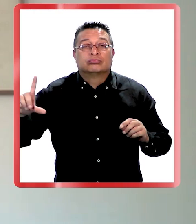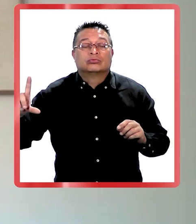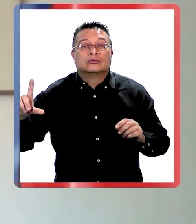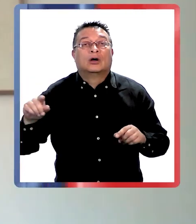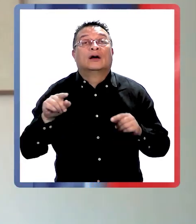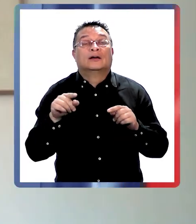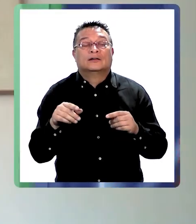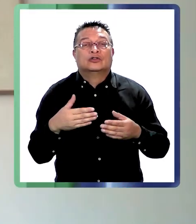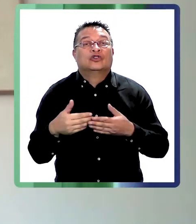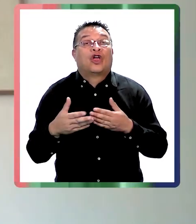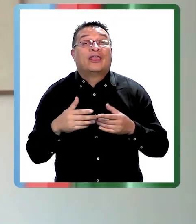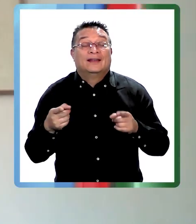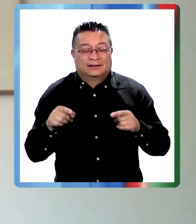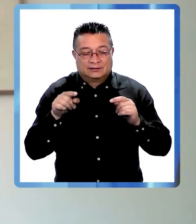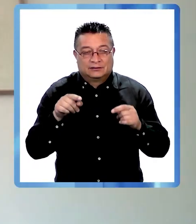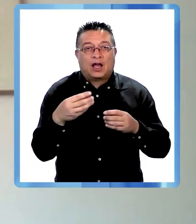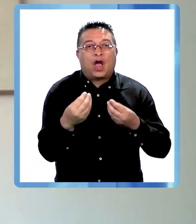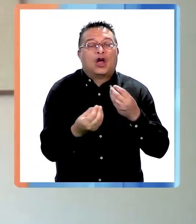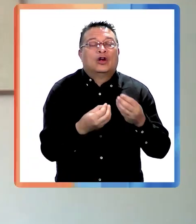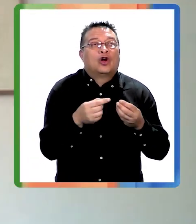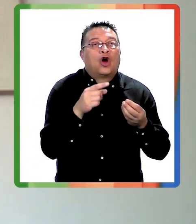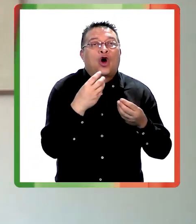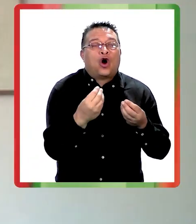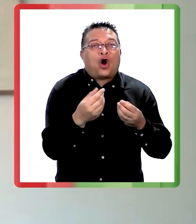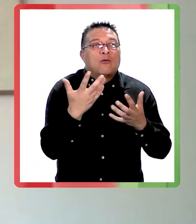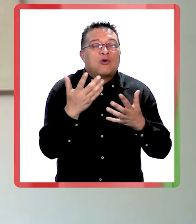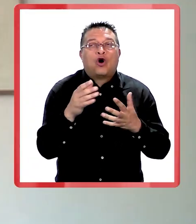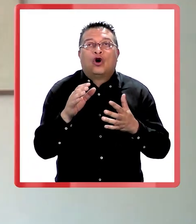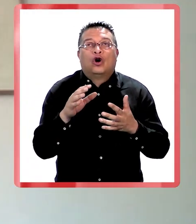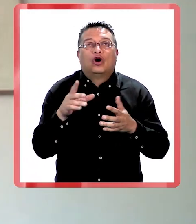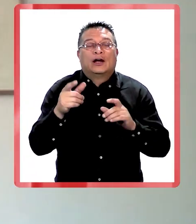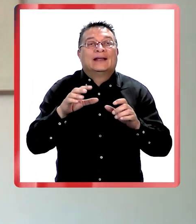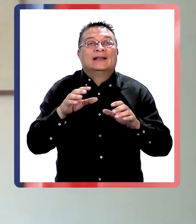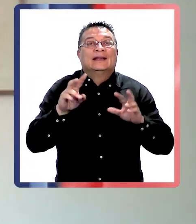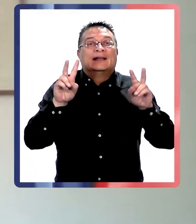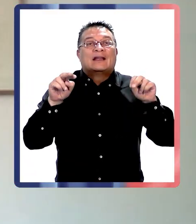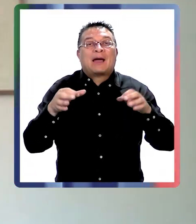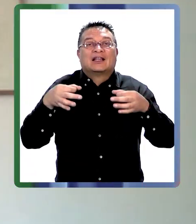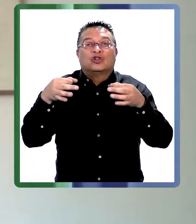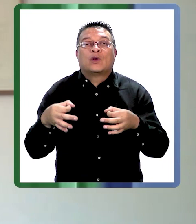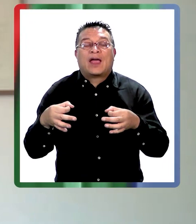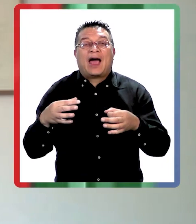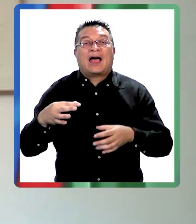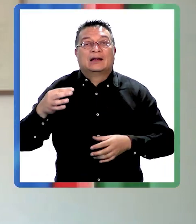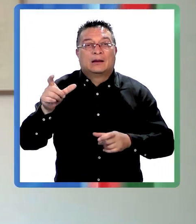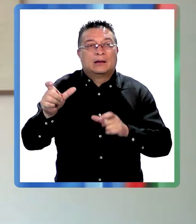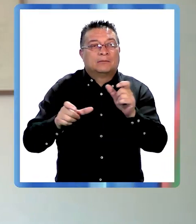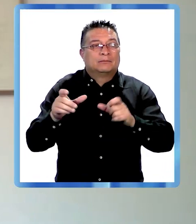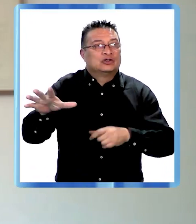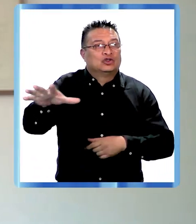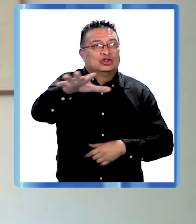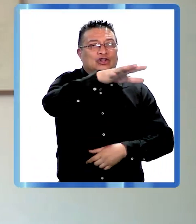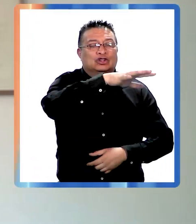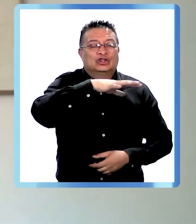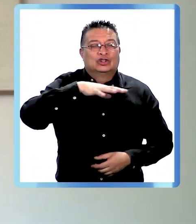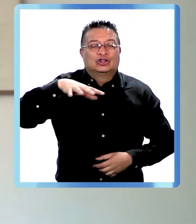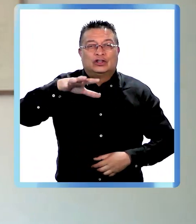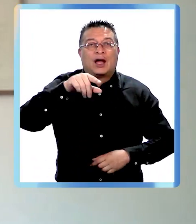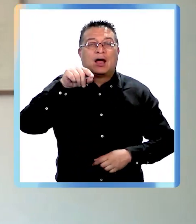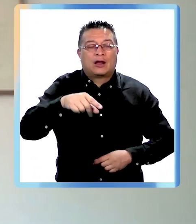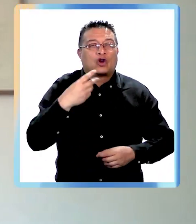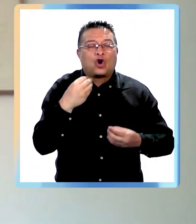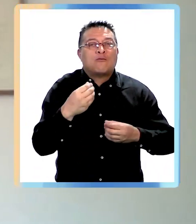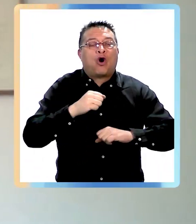origen en cómo se configuran los sistemas de seguridad ciudadana. Nosotros a partir de la